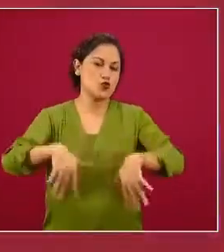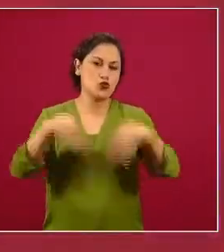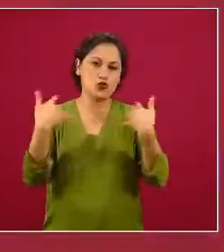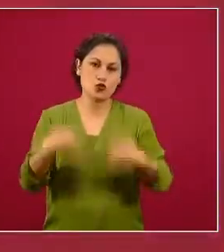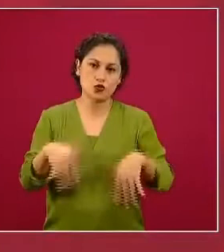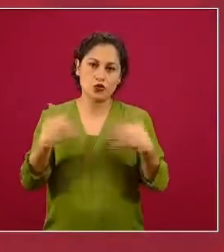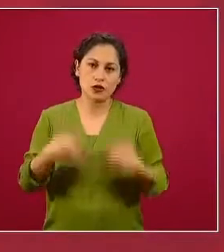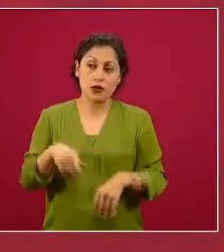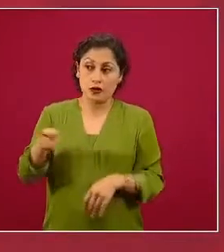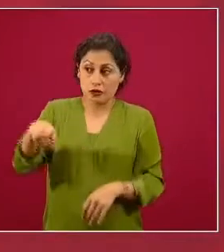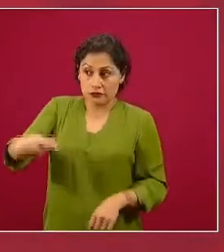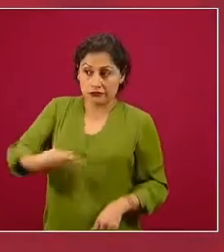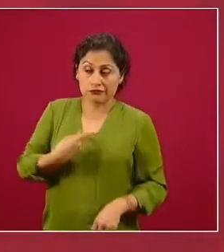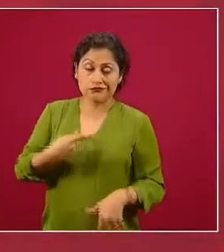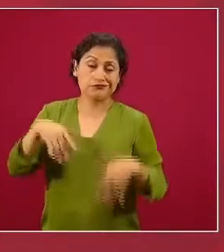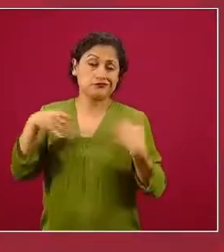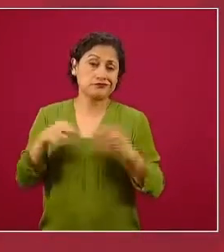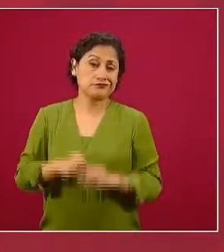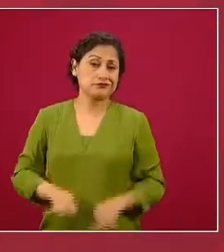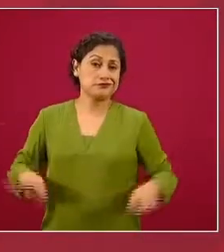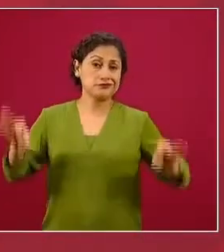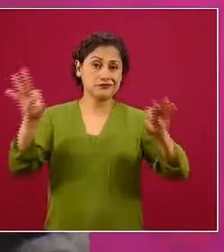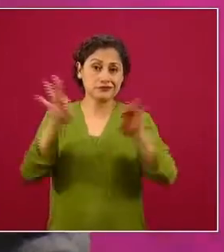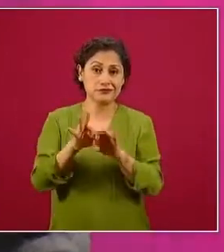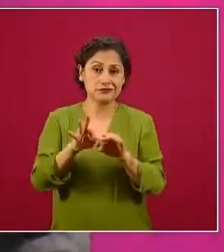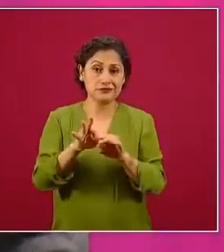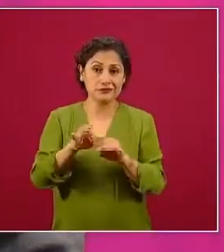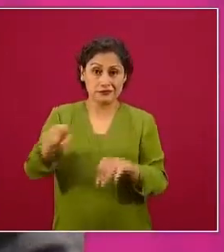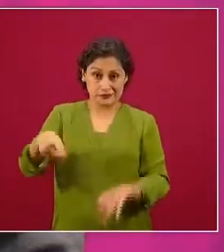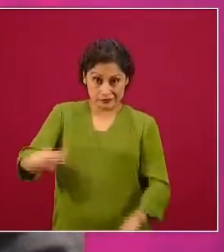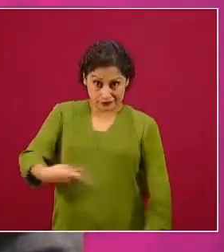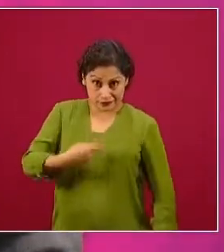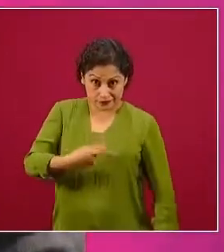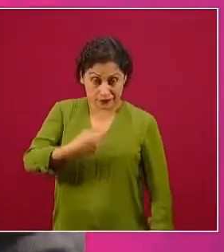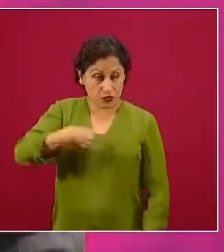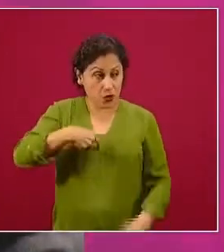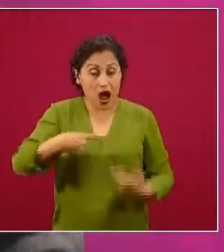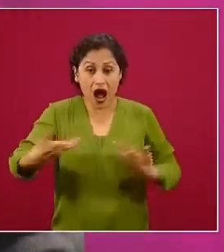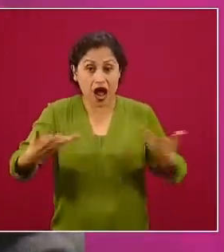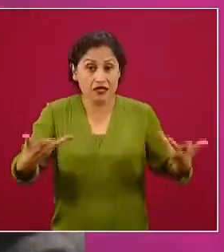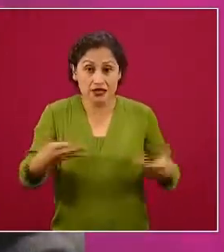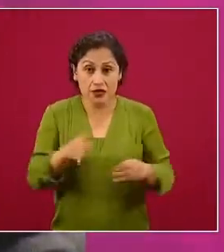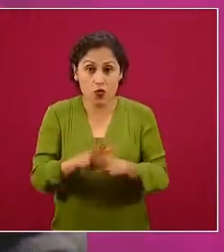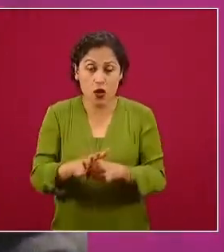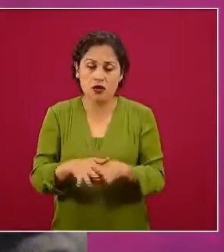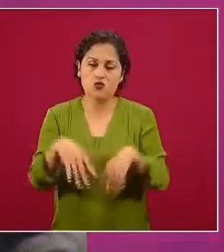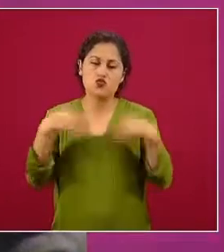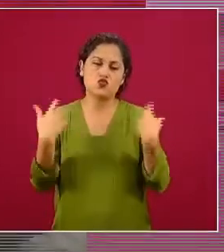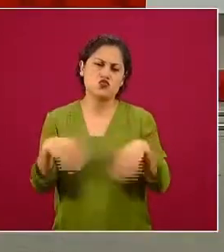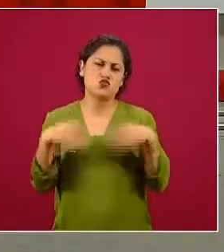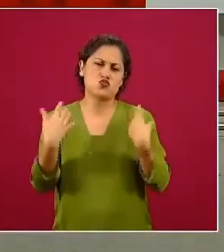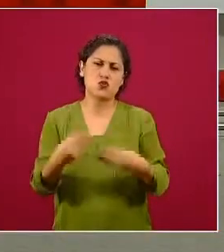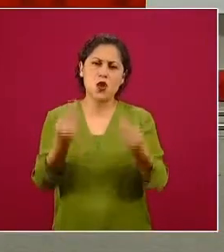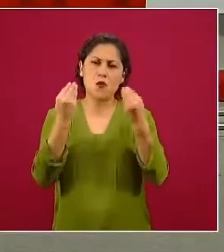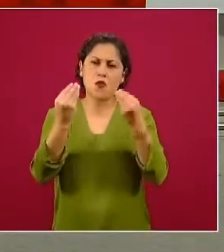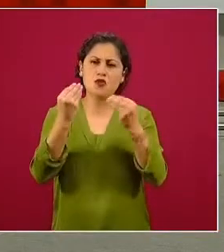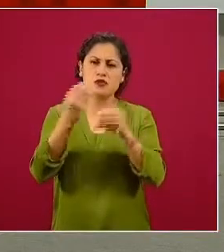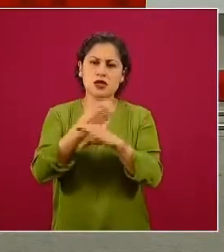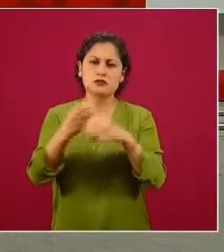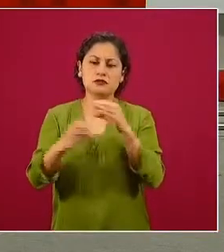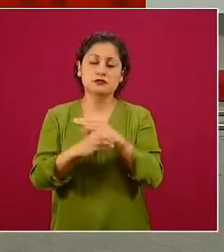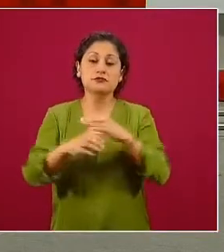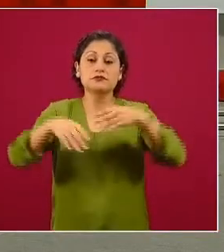su pregunta, ¿qué debemos hacer? Mucho. Y aquí, claro, un poco aspiracionalmente uno diría,